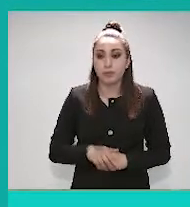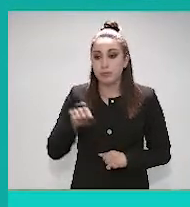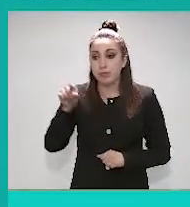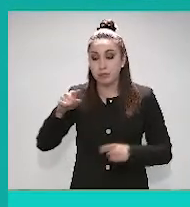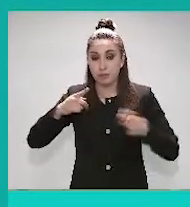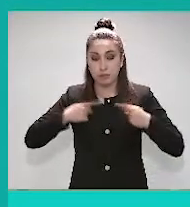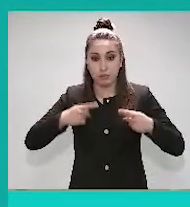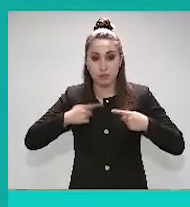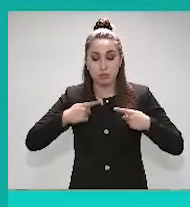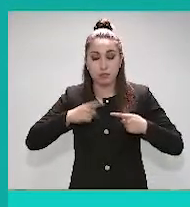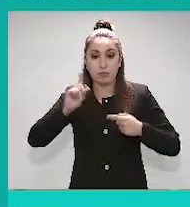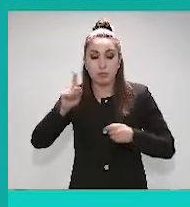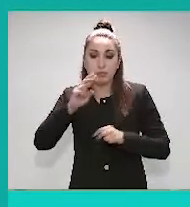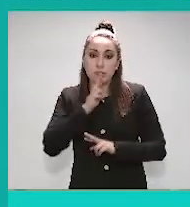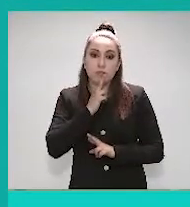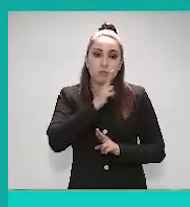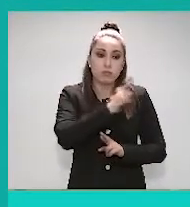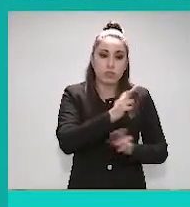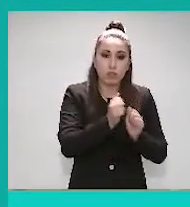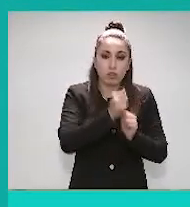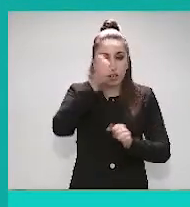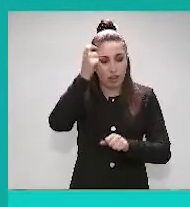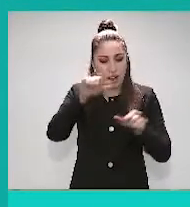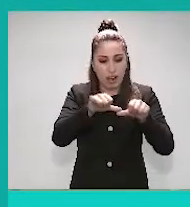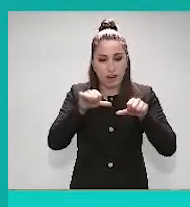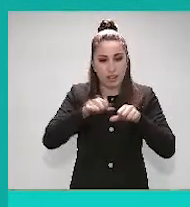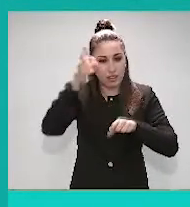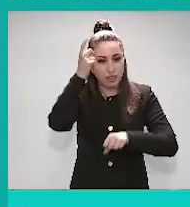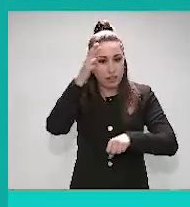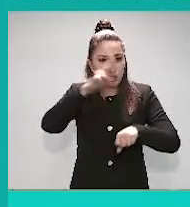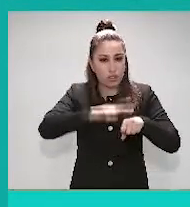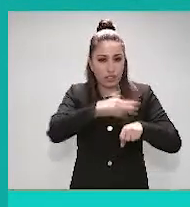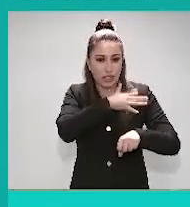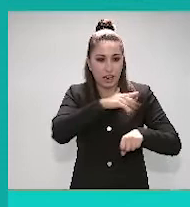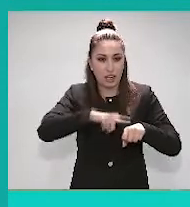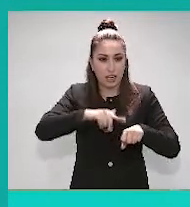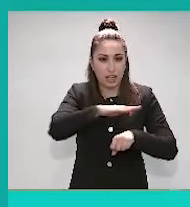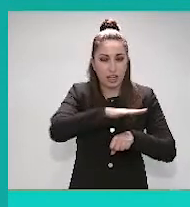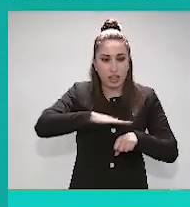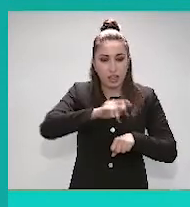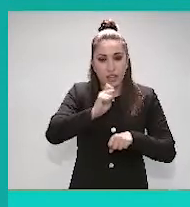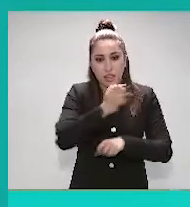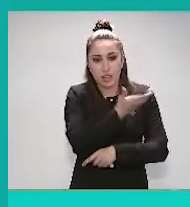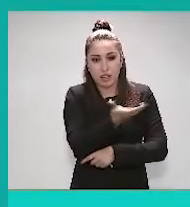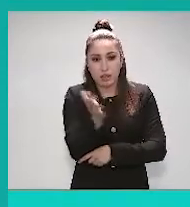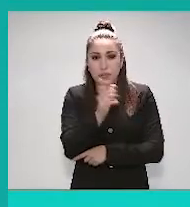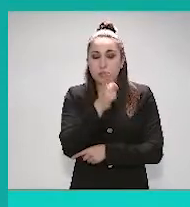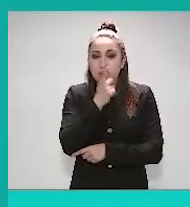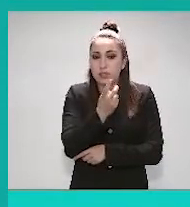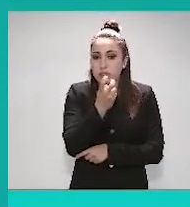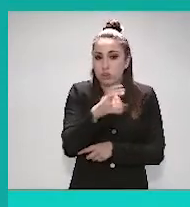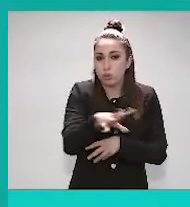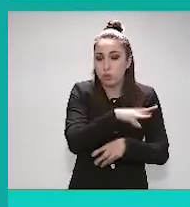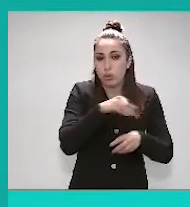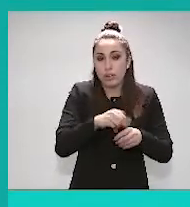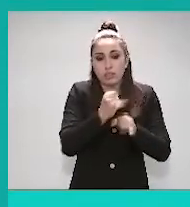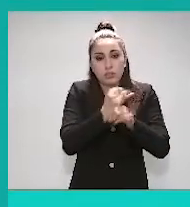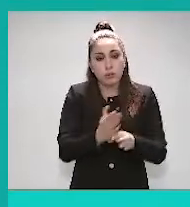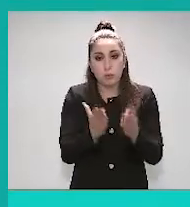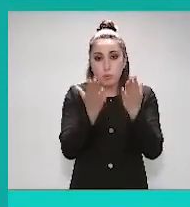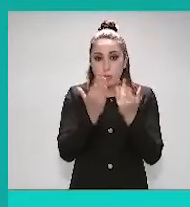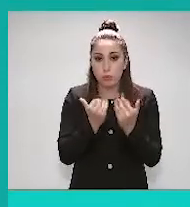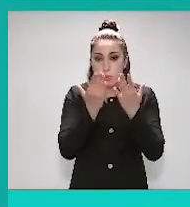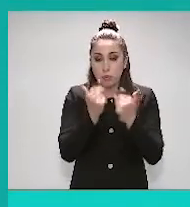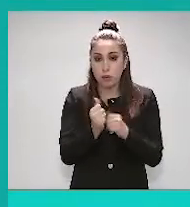a través de la dirección general de ordenamiento de la propiedad rural hizo valer la inexistencia de la información